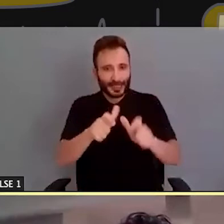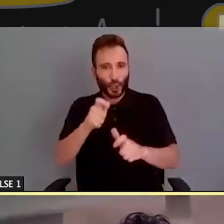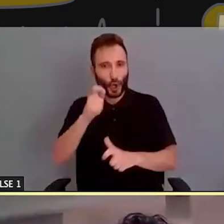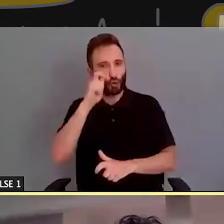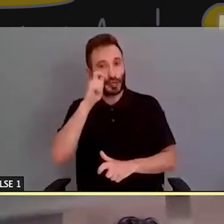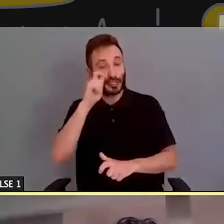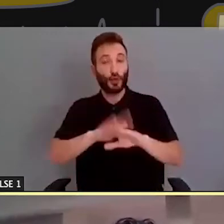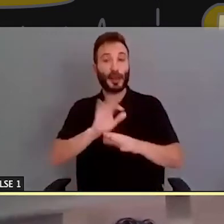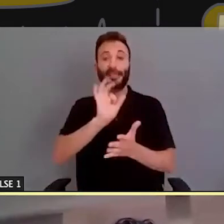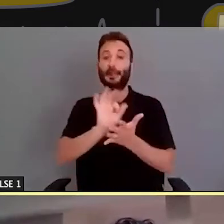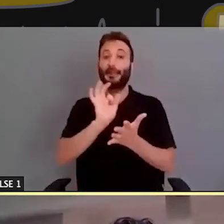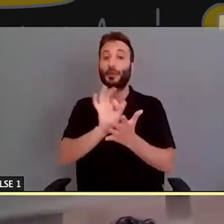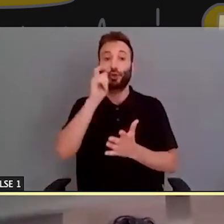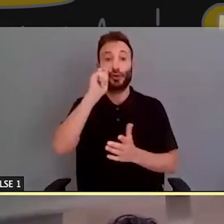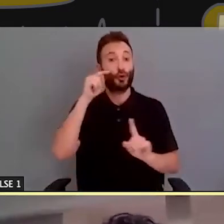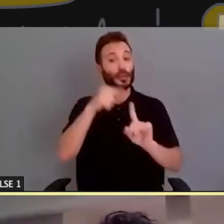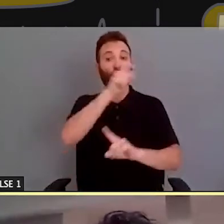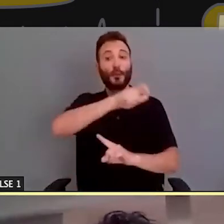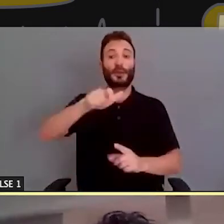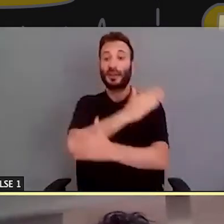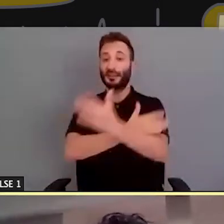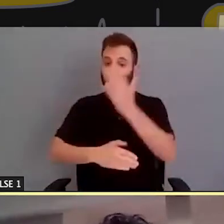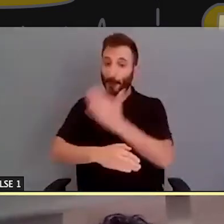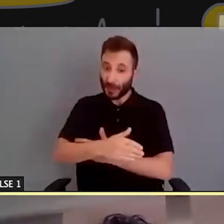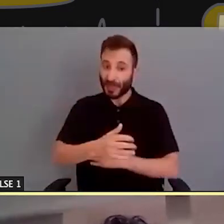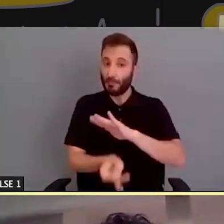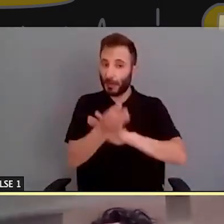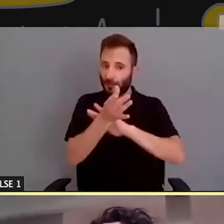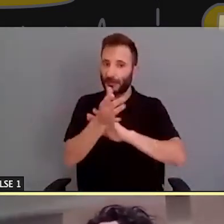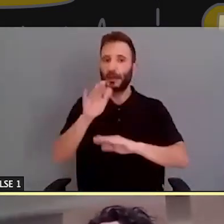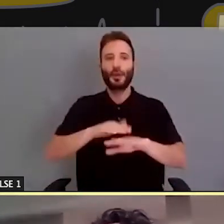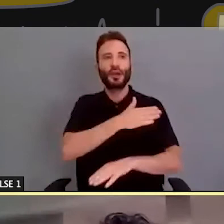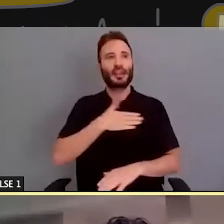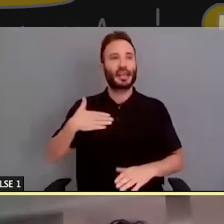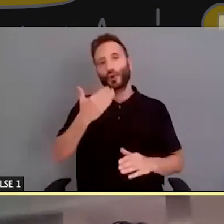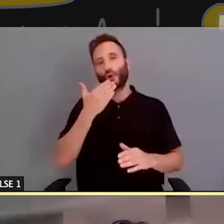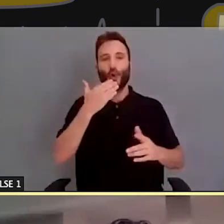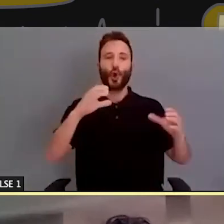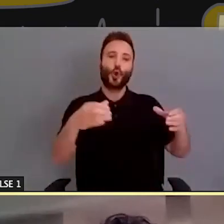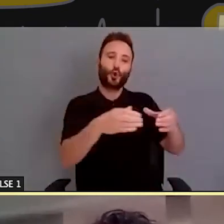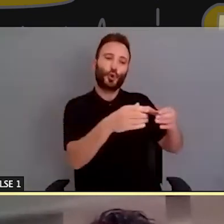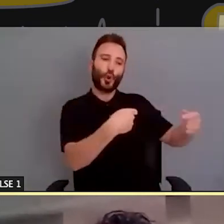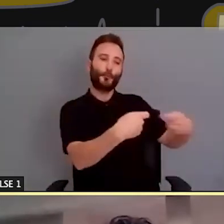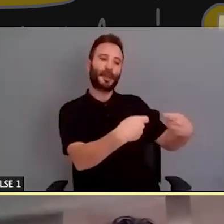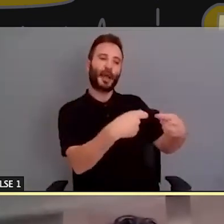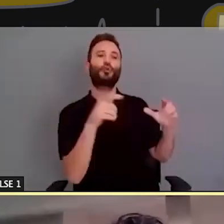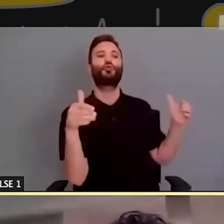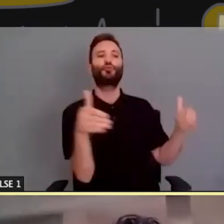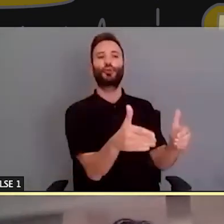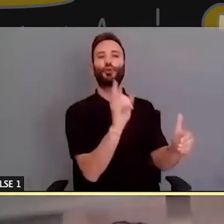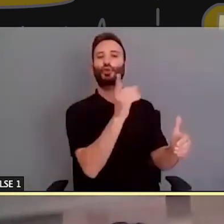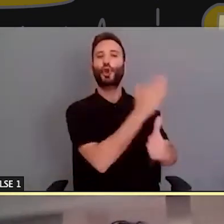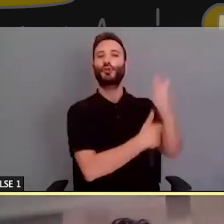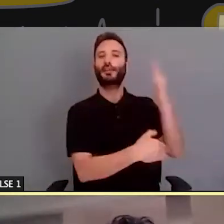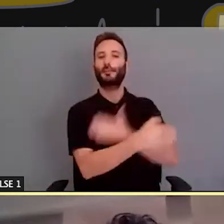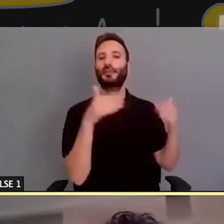discapacidad, pero al final lo que no queríamos precisamente era crear nichos, o sea, no queremos crear servicios turísticos para personas con